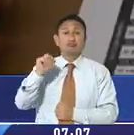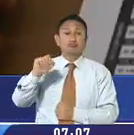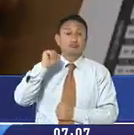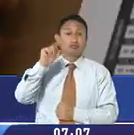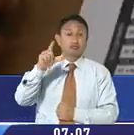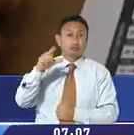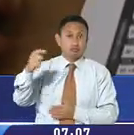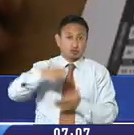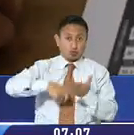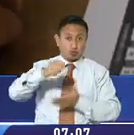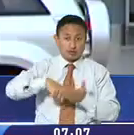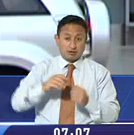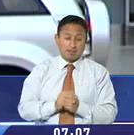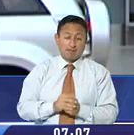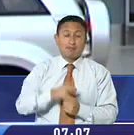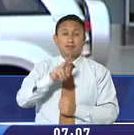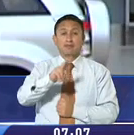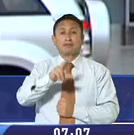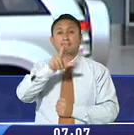contrato supera los